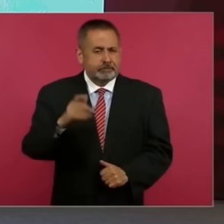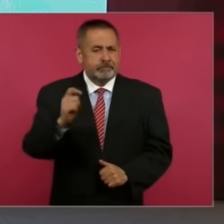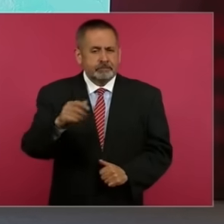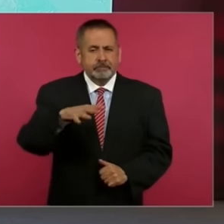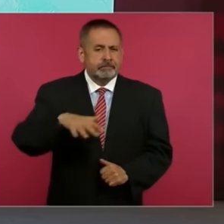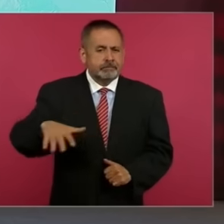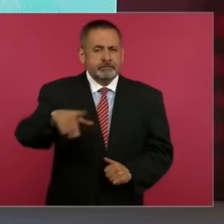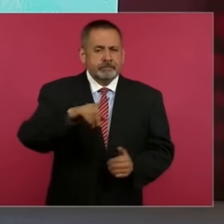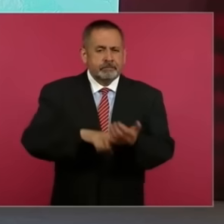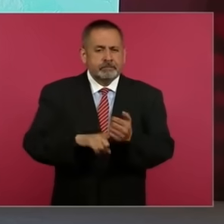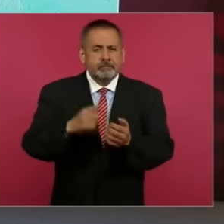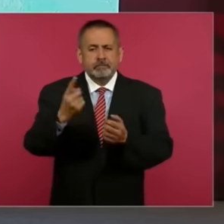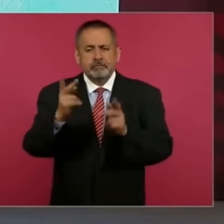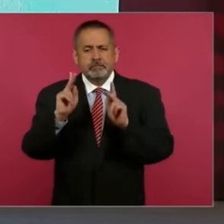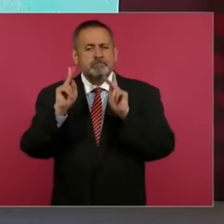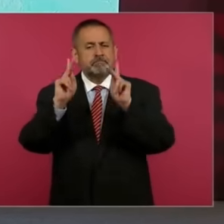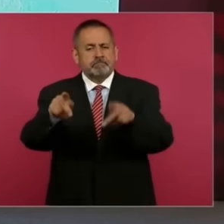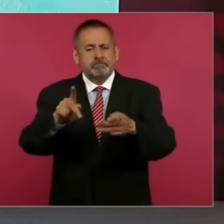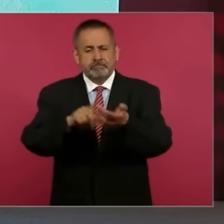Pues son dos puentes